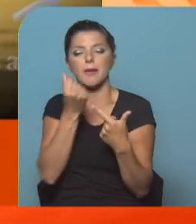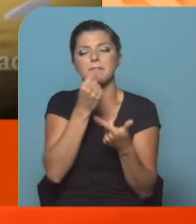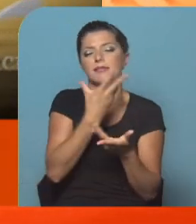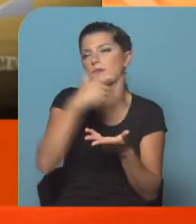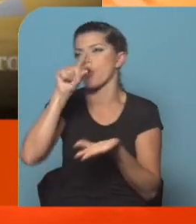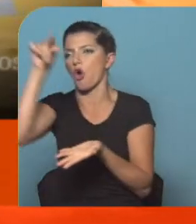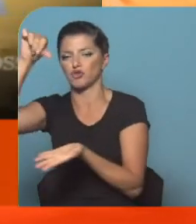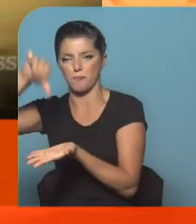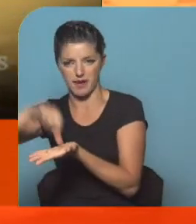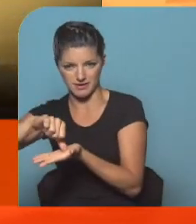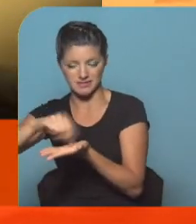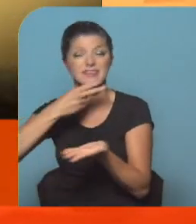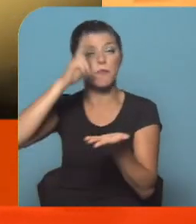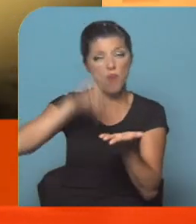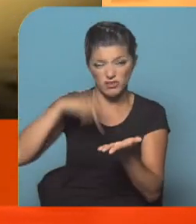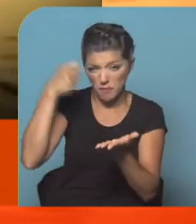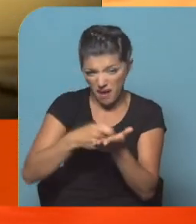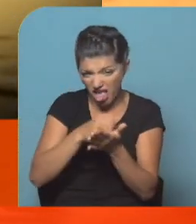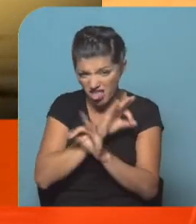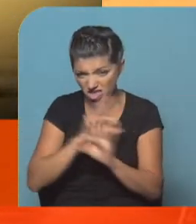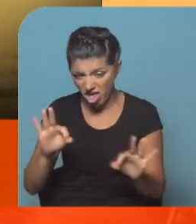fiscales evadiendo controles e